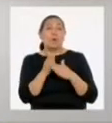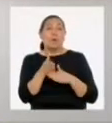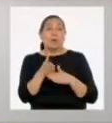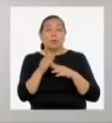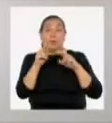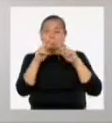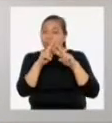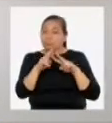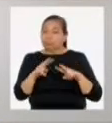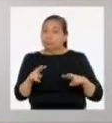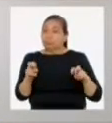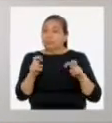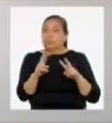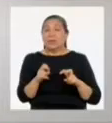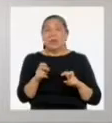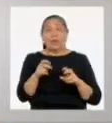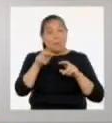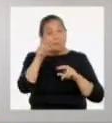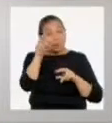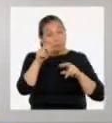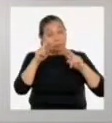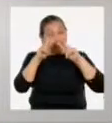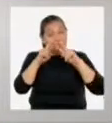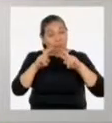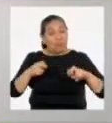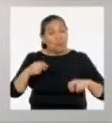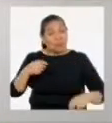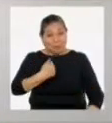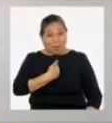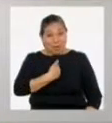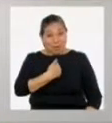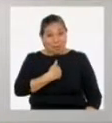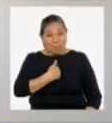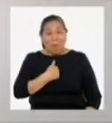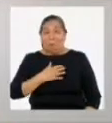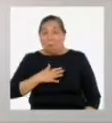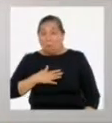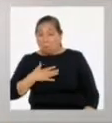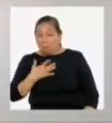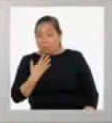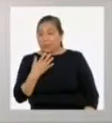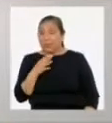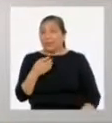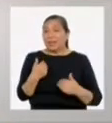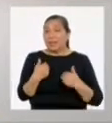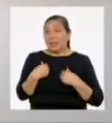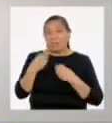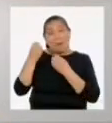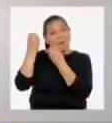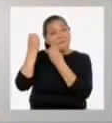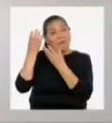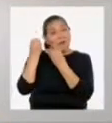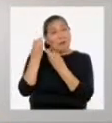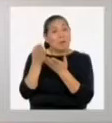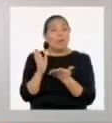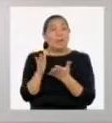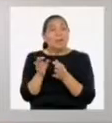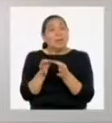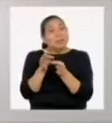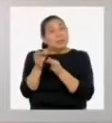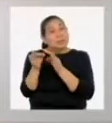a través del análisis, los investigadores y nosotros mismos podemos obtener información